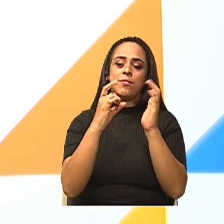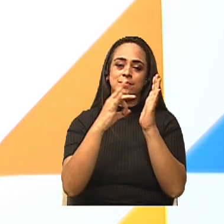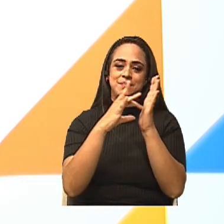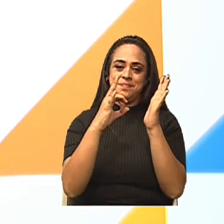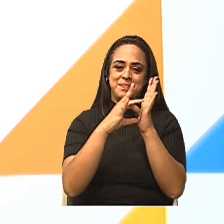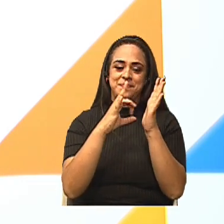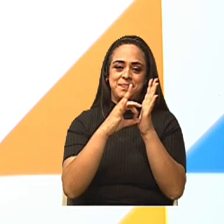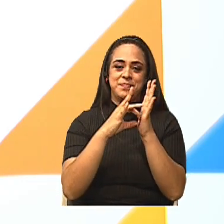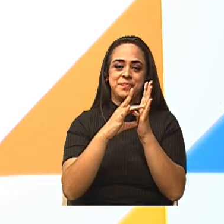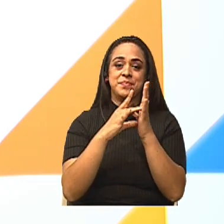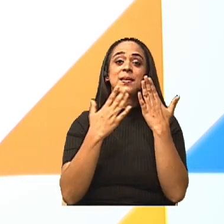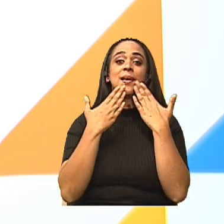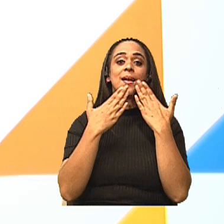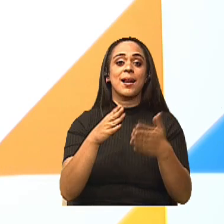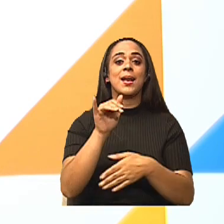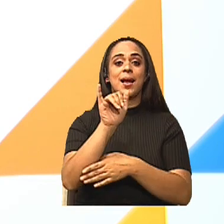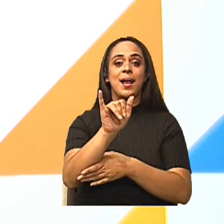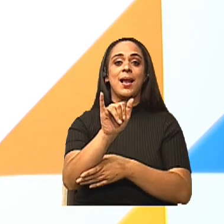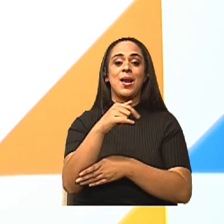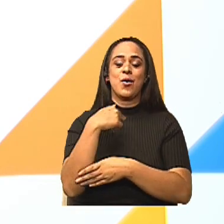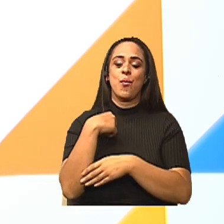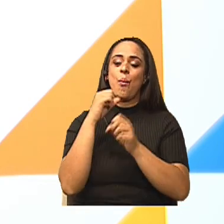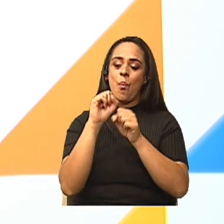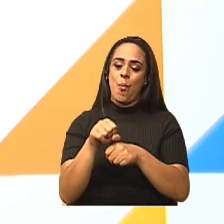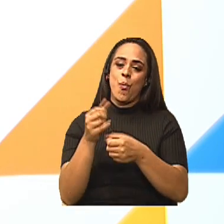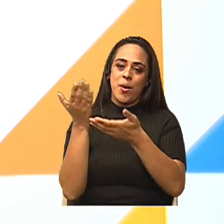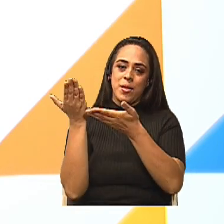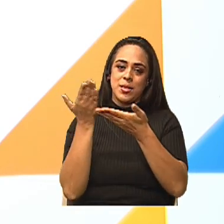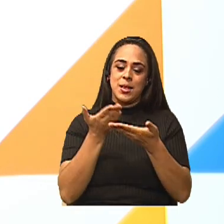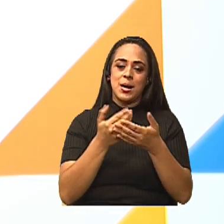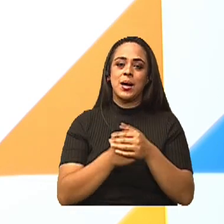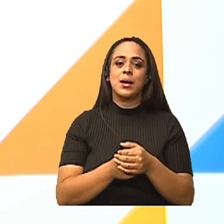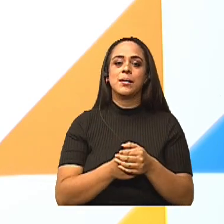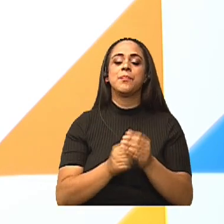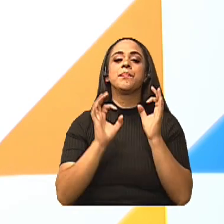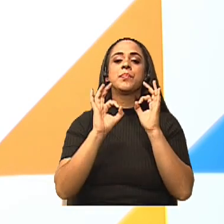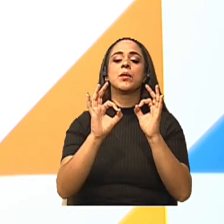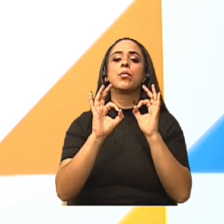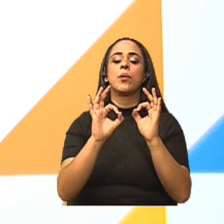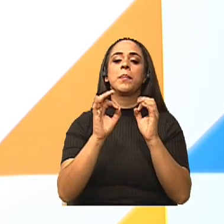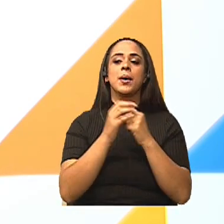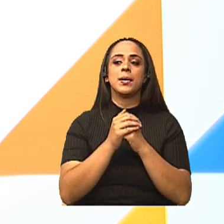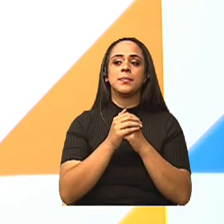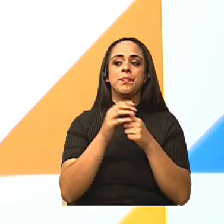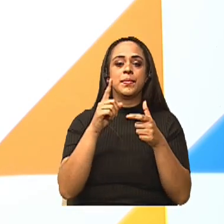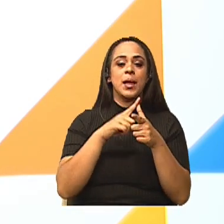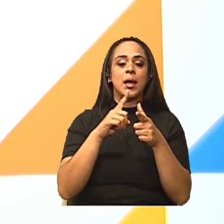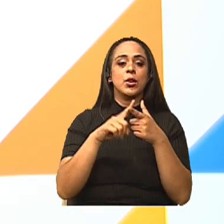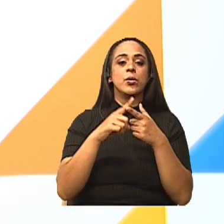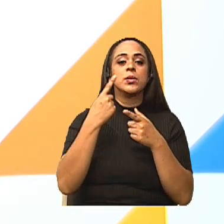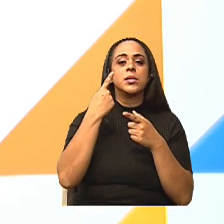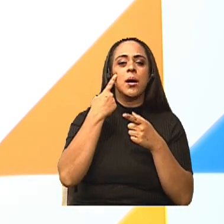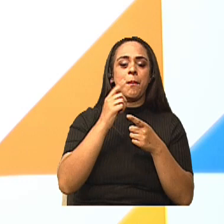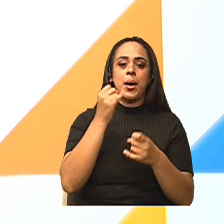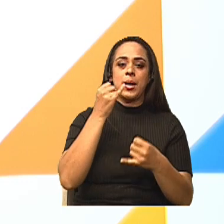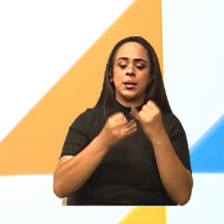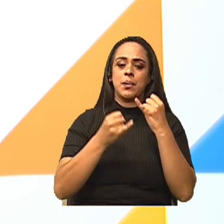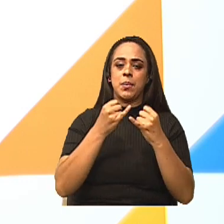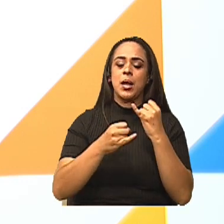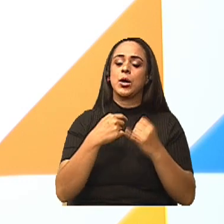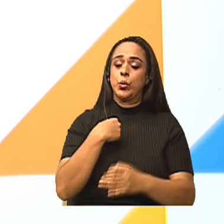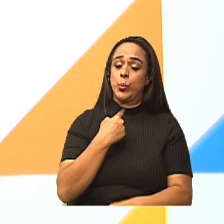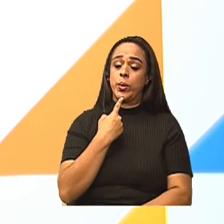y gracias a ellos fue que pudimos tenerlos acá. Muy bien. Entonces, para terminar les voy a decir lo